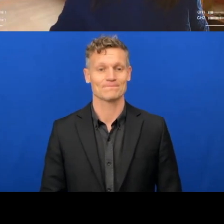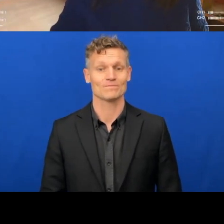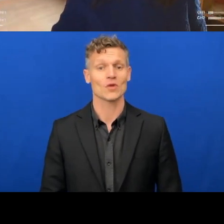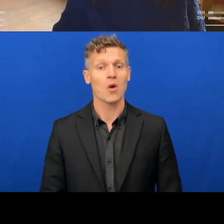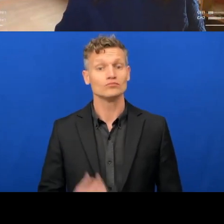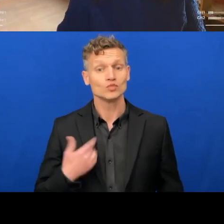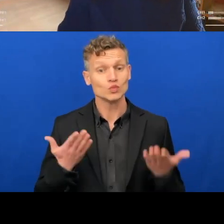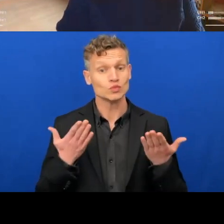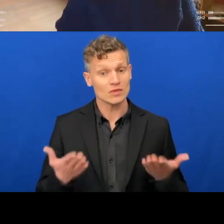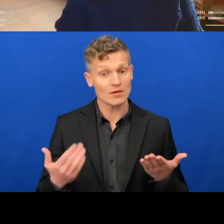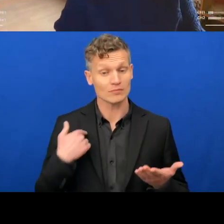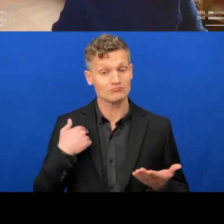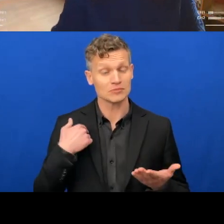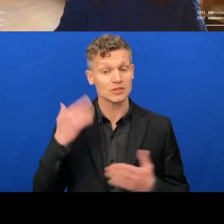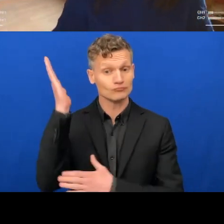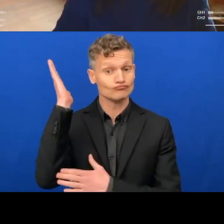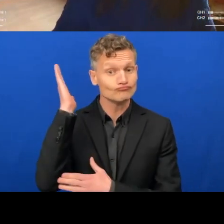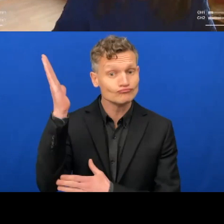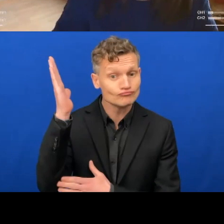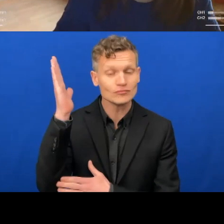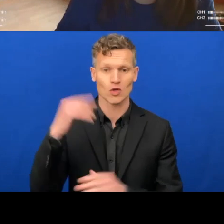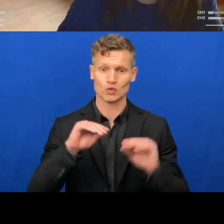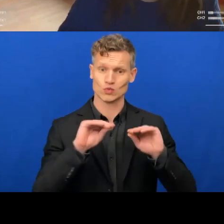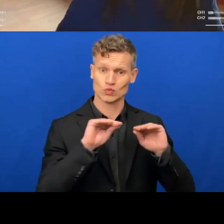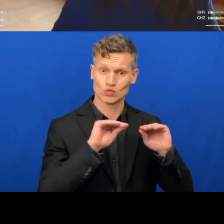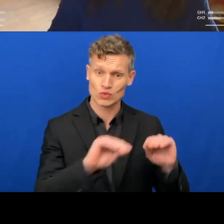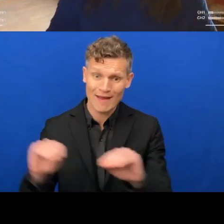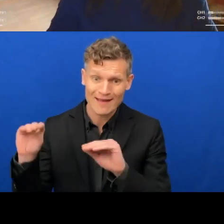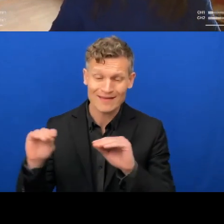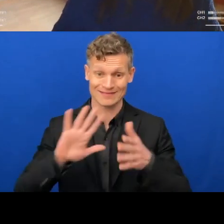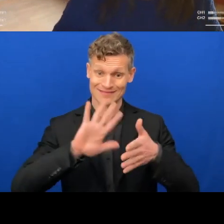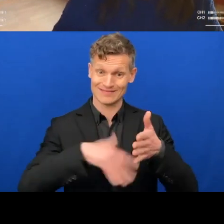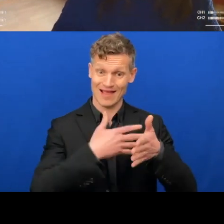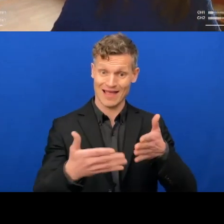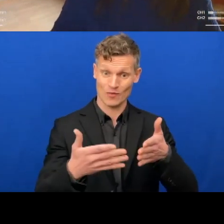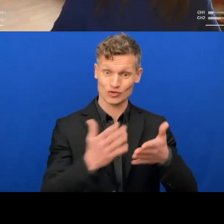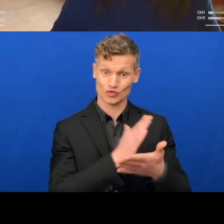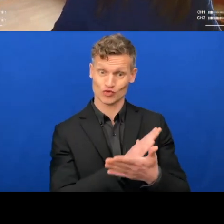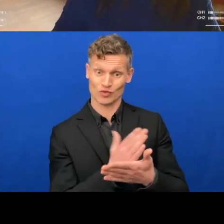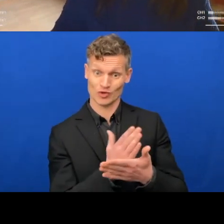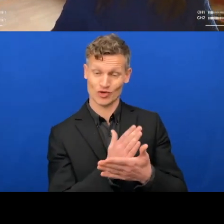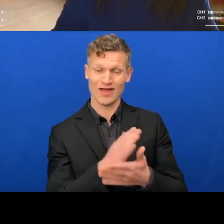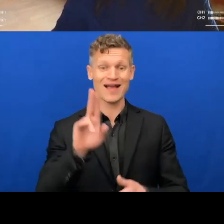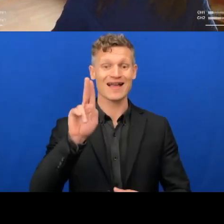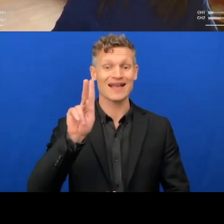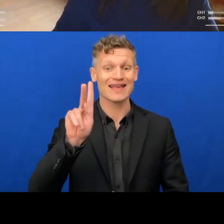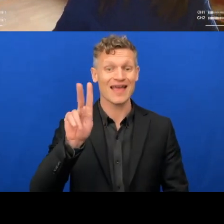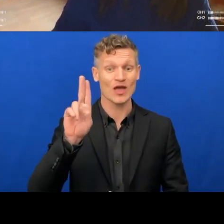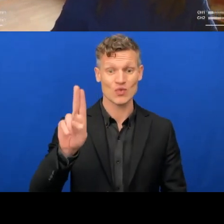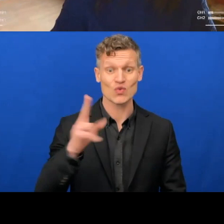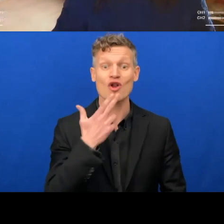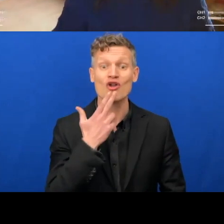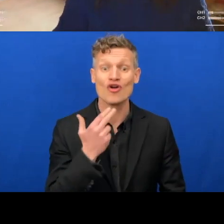Y yo voy a hablarles acerca de la formación de intérpretes de lengua de signos en KU